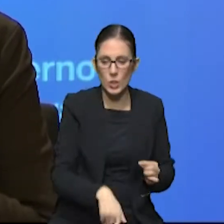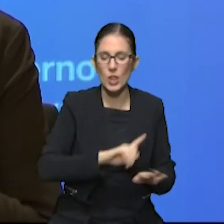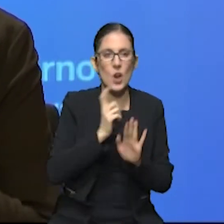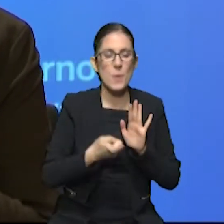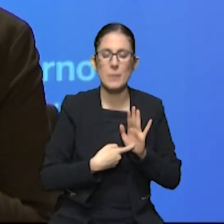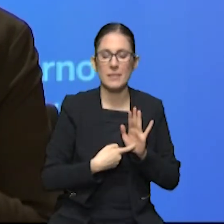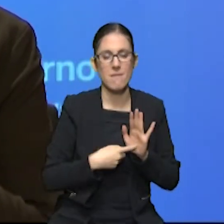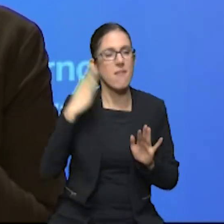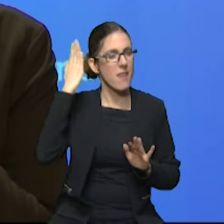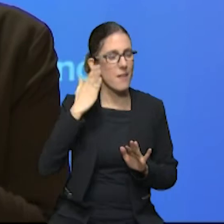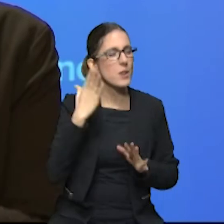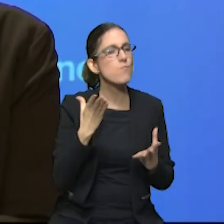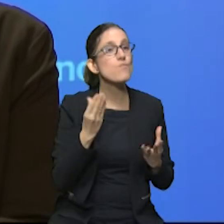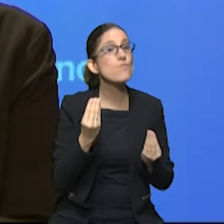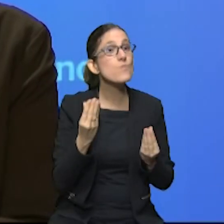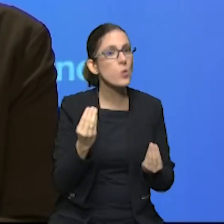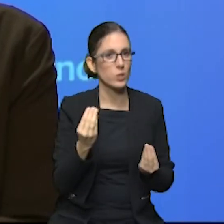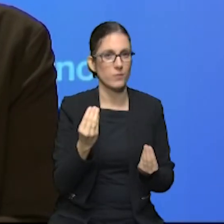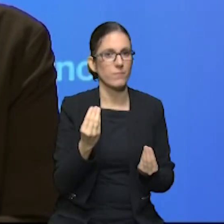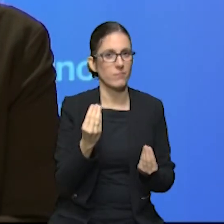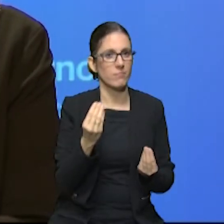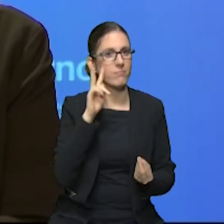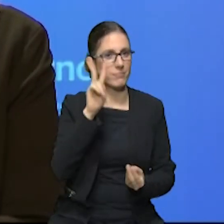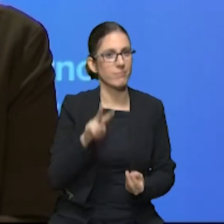mucho para mostrar.